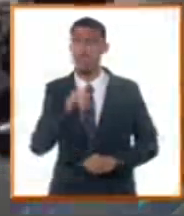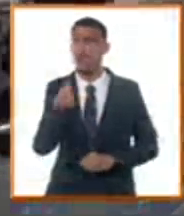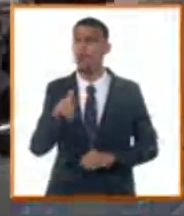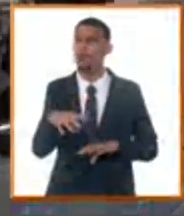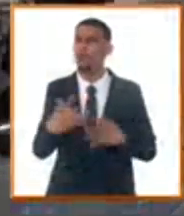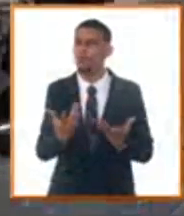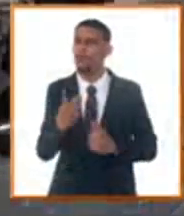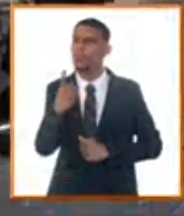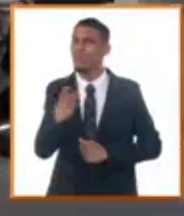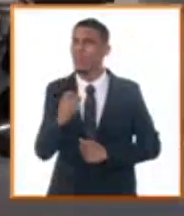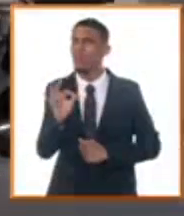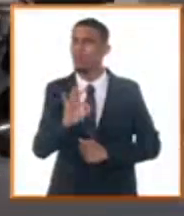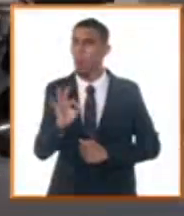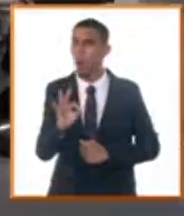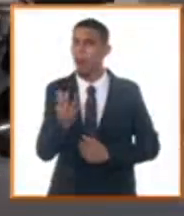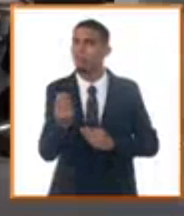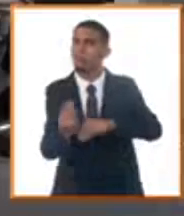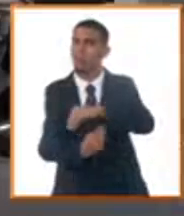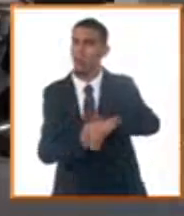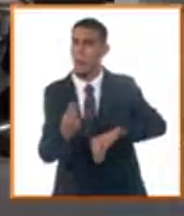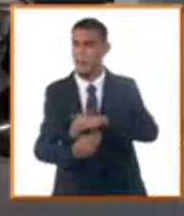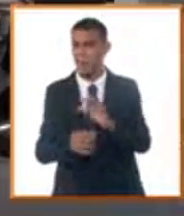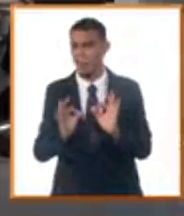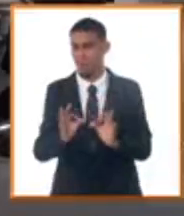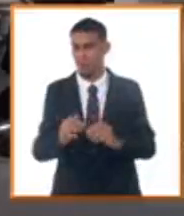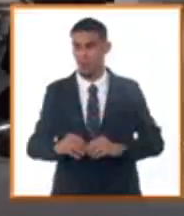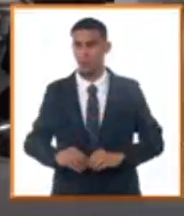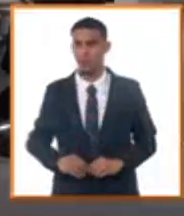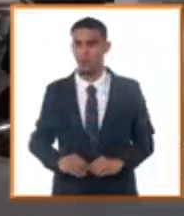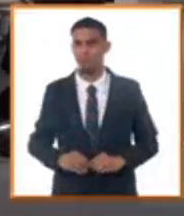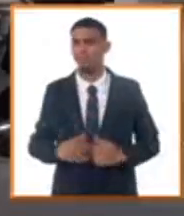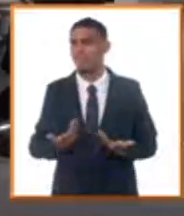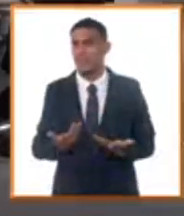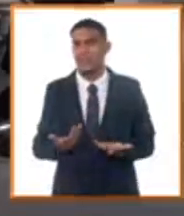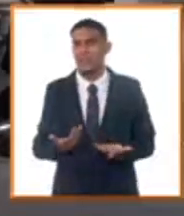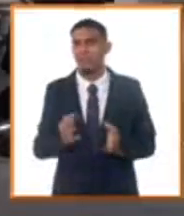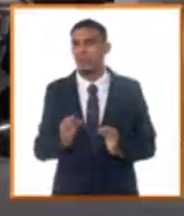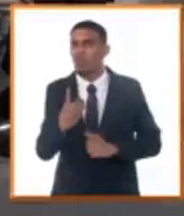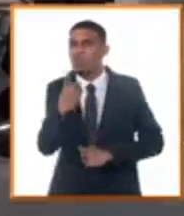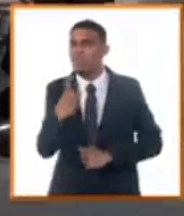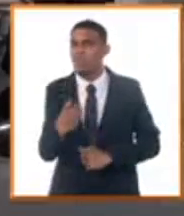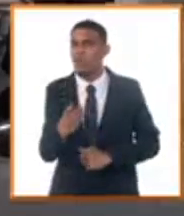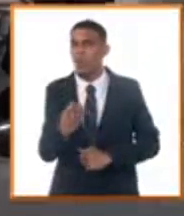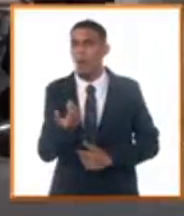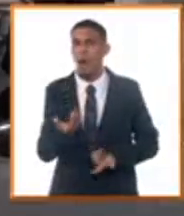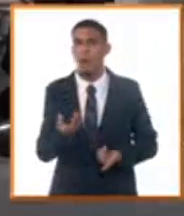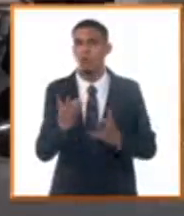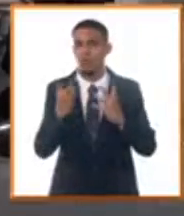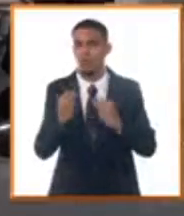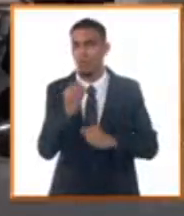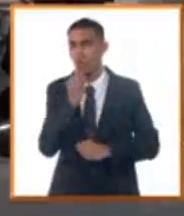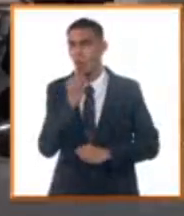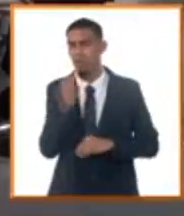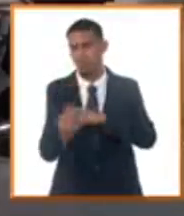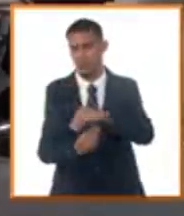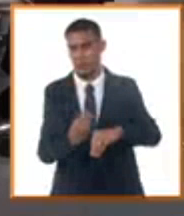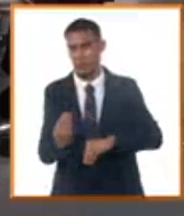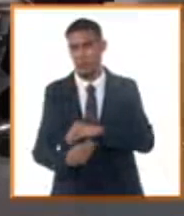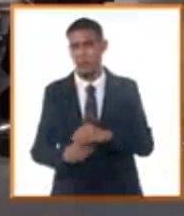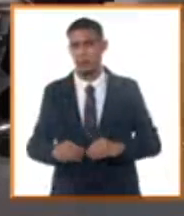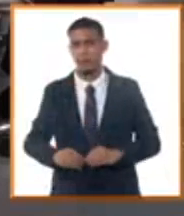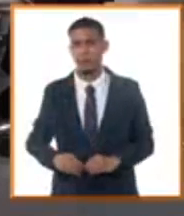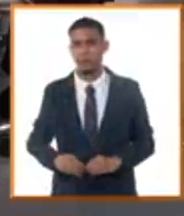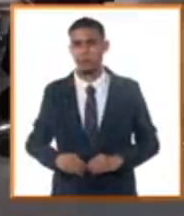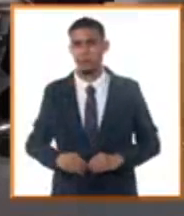falta para poblar esa autopista? ¿Qué es lo que necesitamos? ¿Cuántas posibilidades hay todavía no explotadas? A ver,